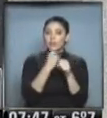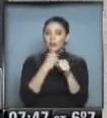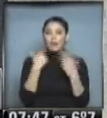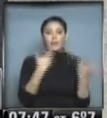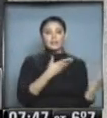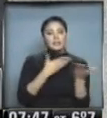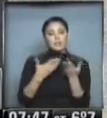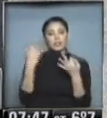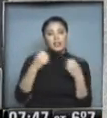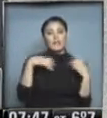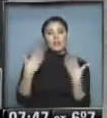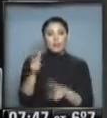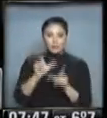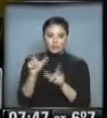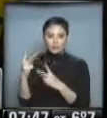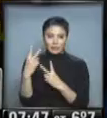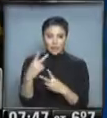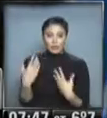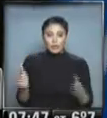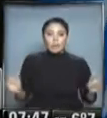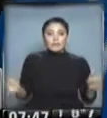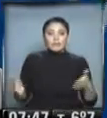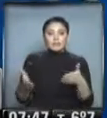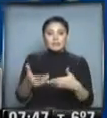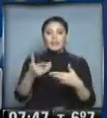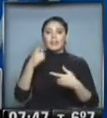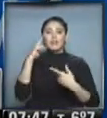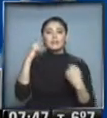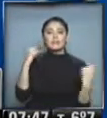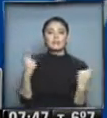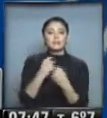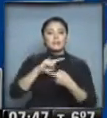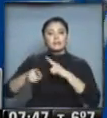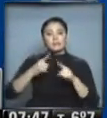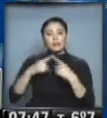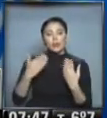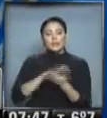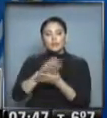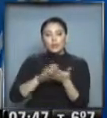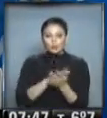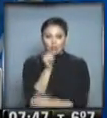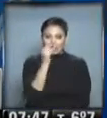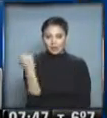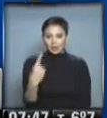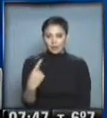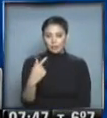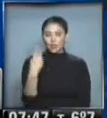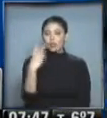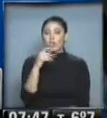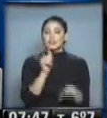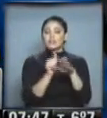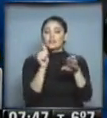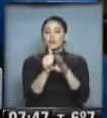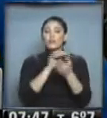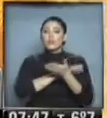que beneficia a la gente y por ello impulsarán el diálogo para llegar a una pronta solución las estaciones echeverría y